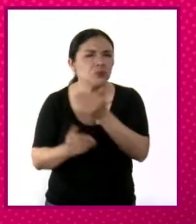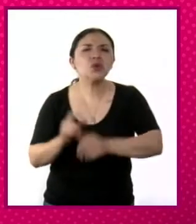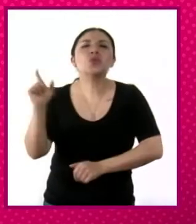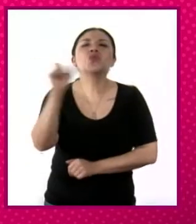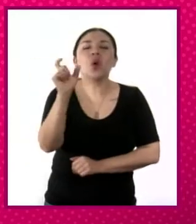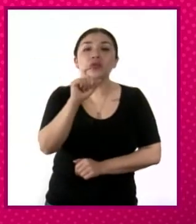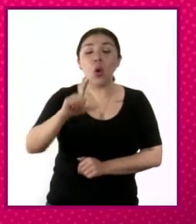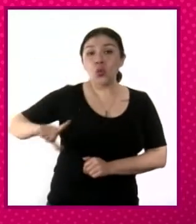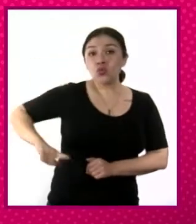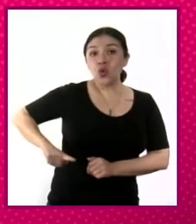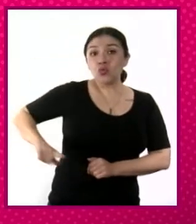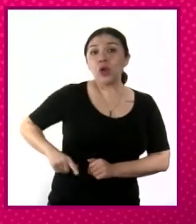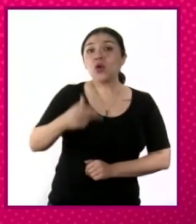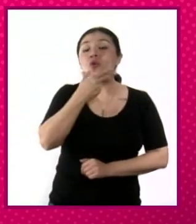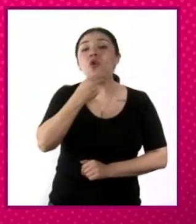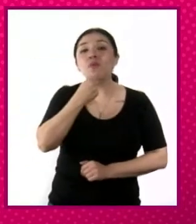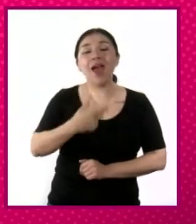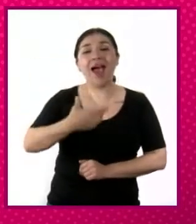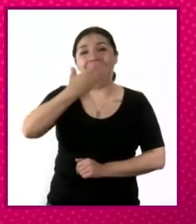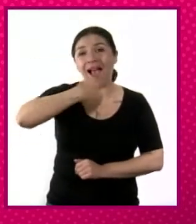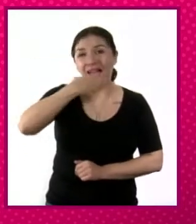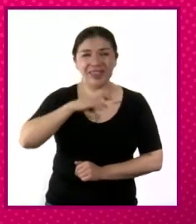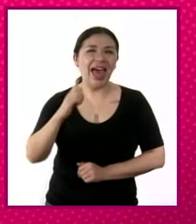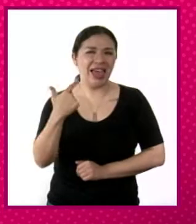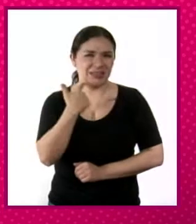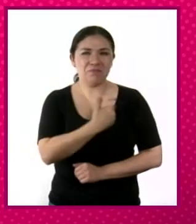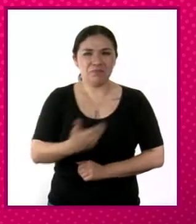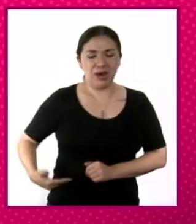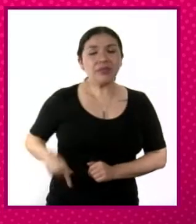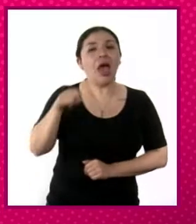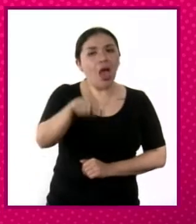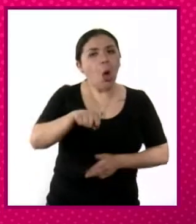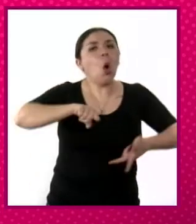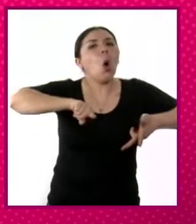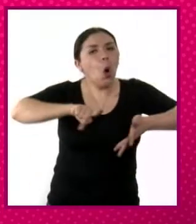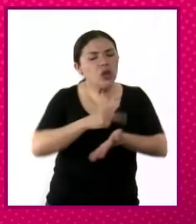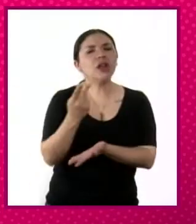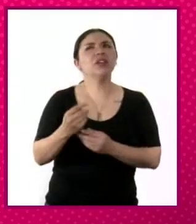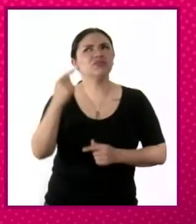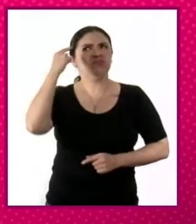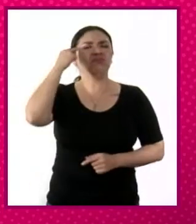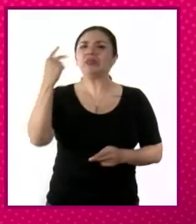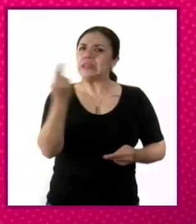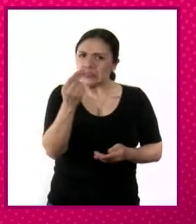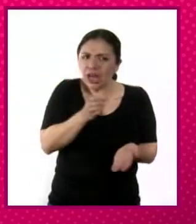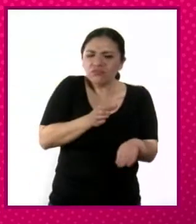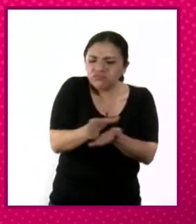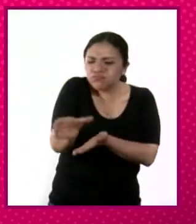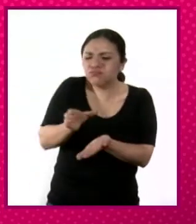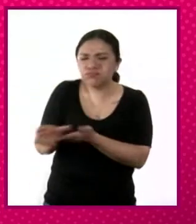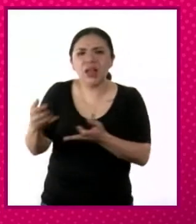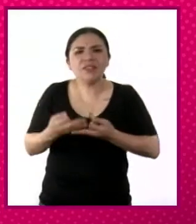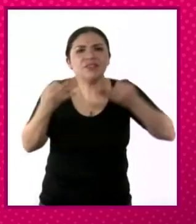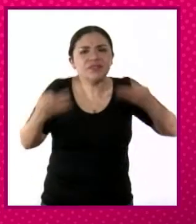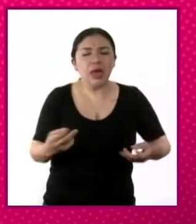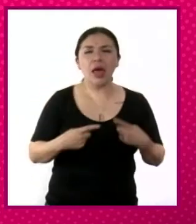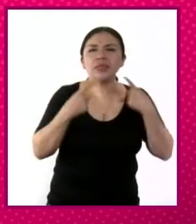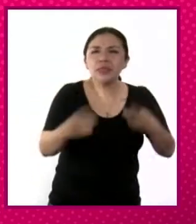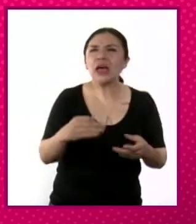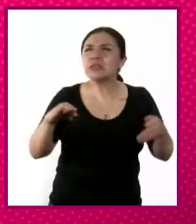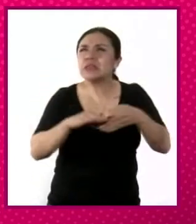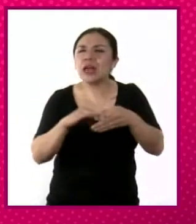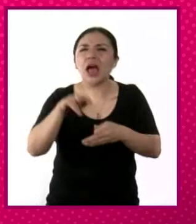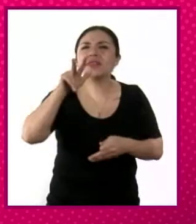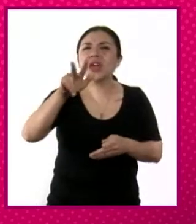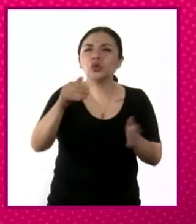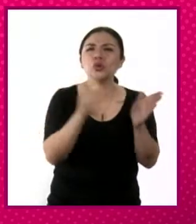Durante el gobierno del general Lázaro Cárdenas, quien va a reiniciar el reparto entregando alrededor de 18